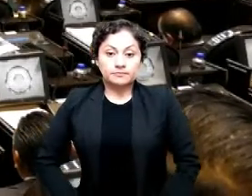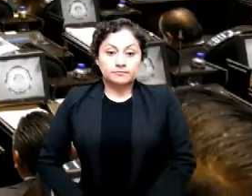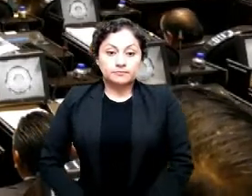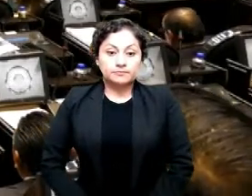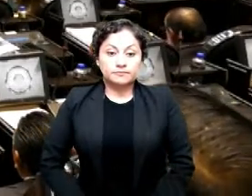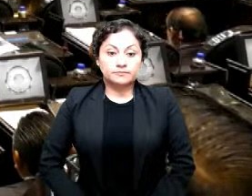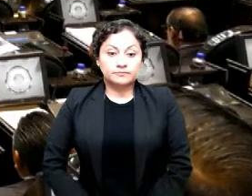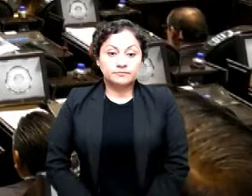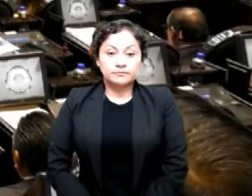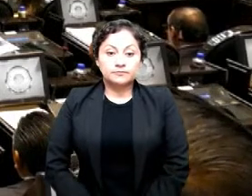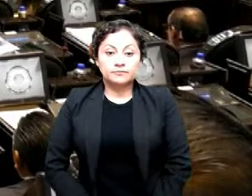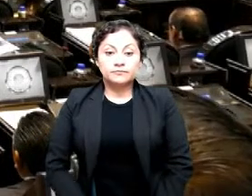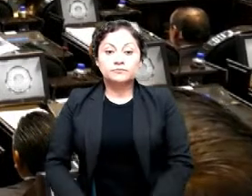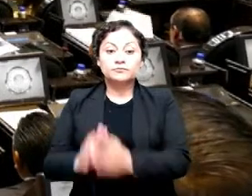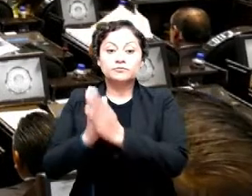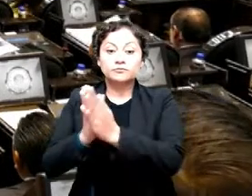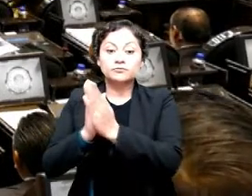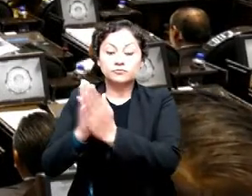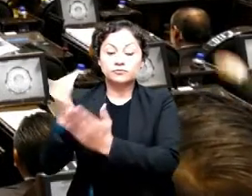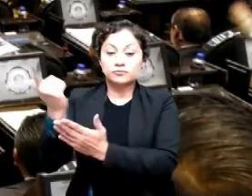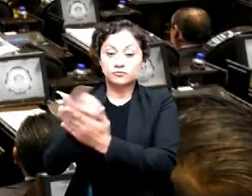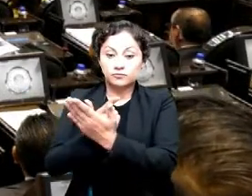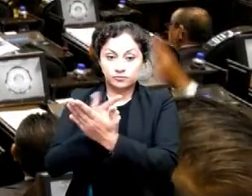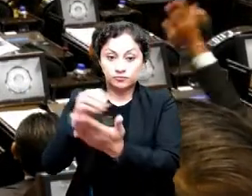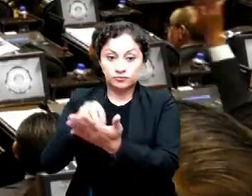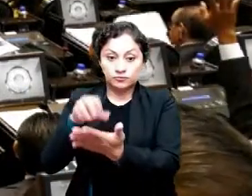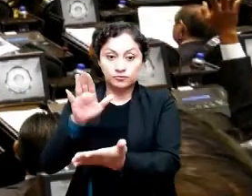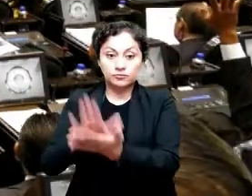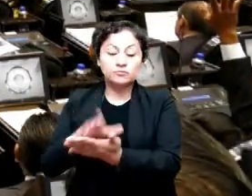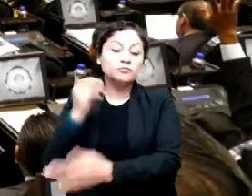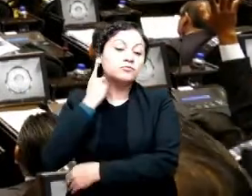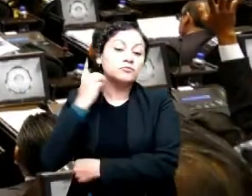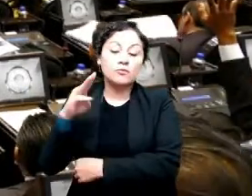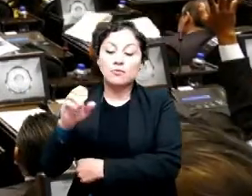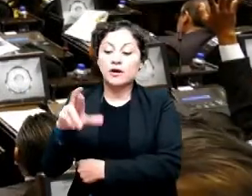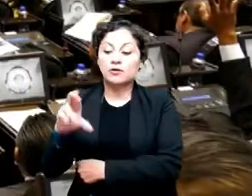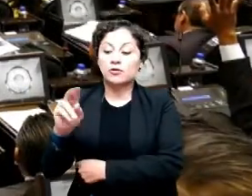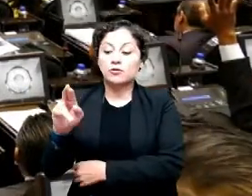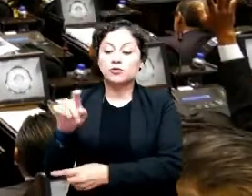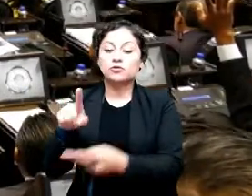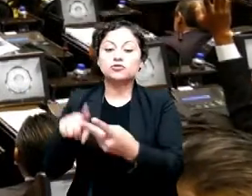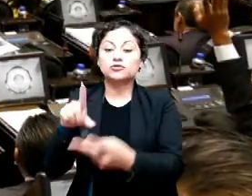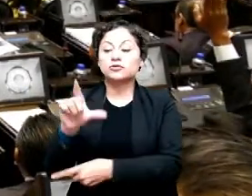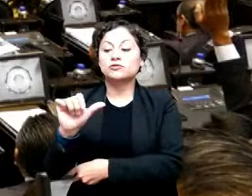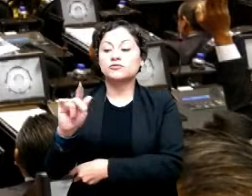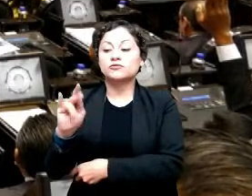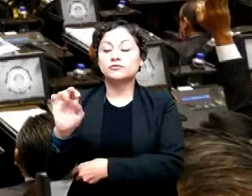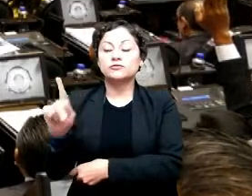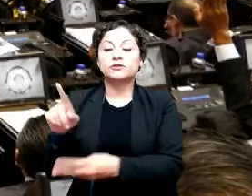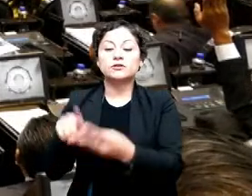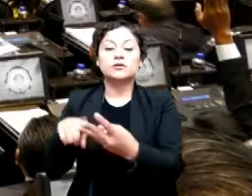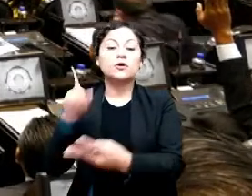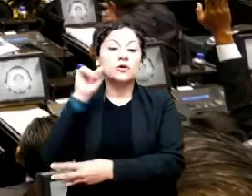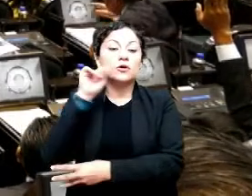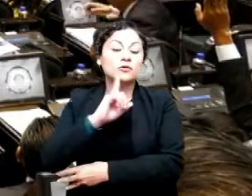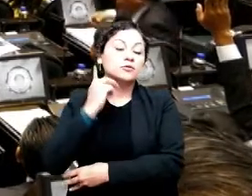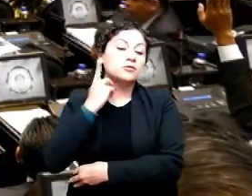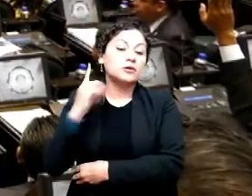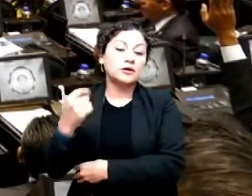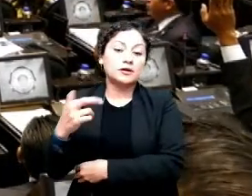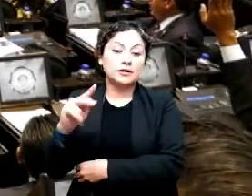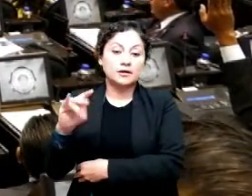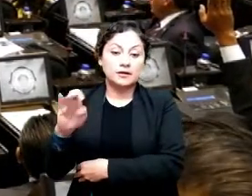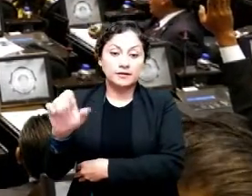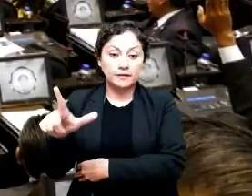Favor de tomar la asistencia del diputado Omar Cruz Cruz, del diputado Faustino de la Cruz, de la diputada Gretel, de la